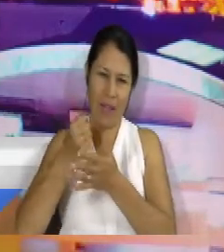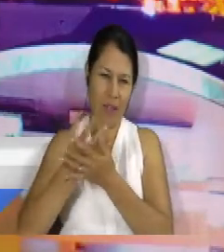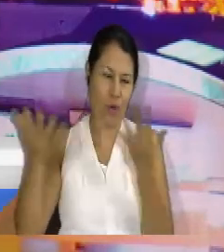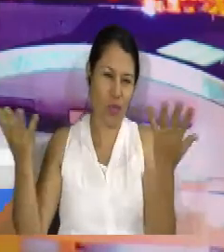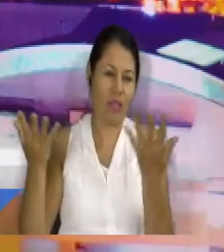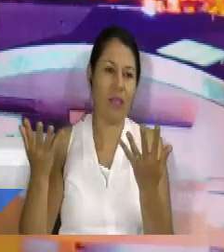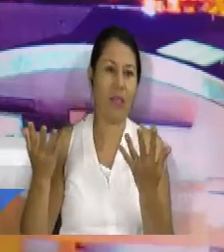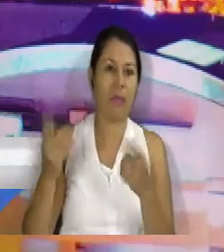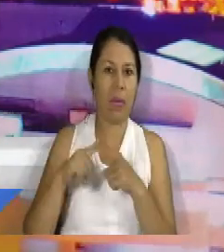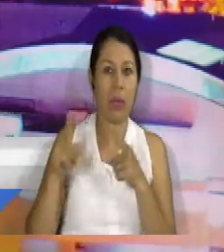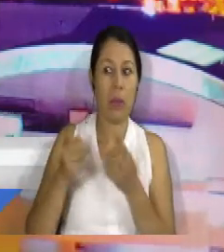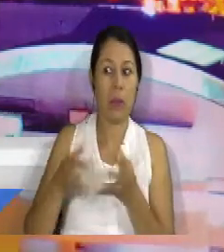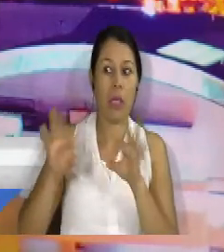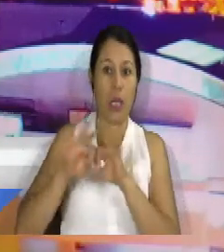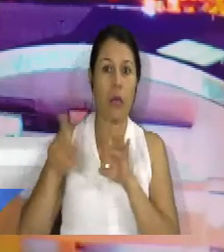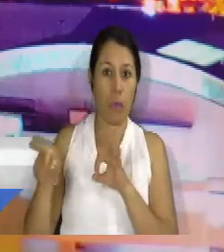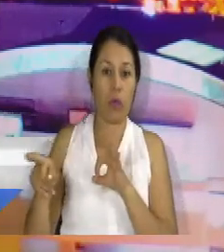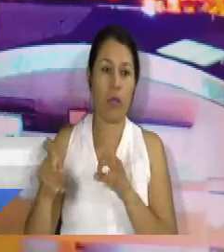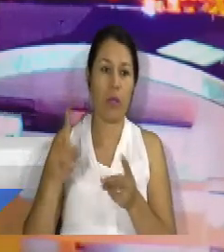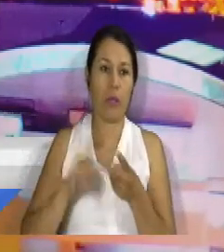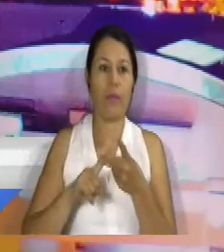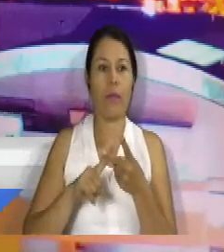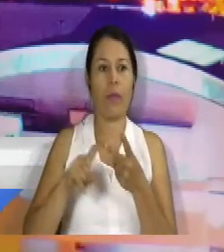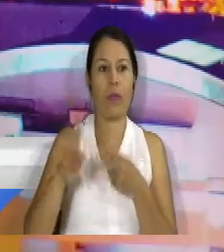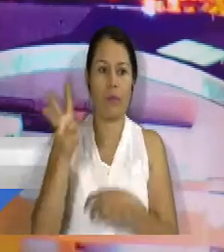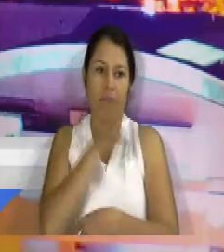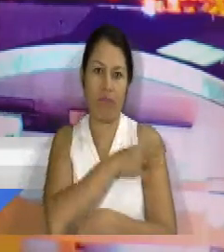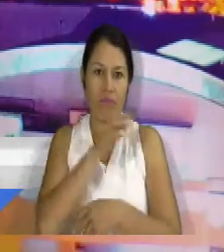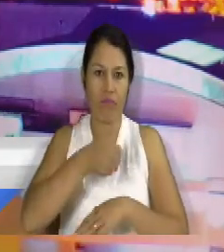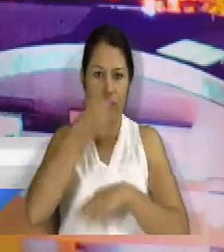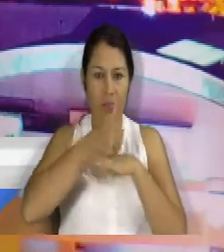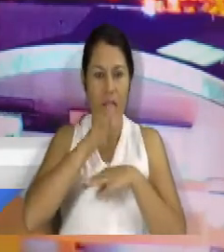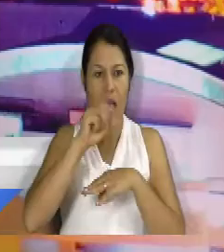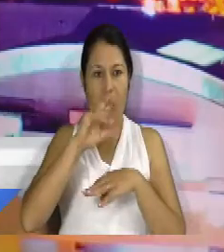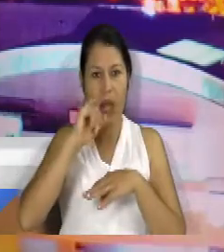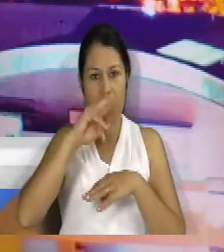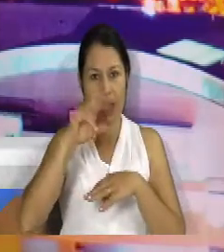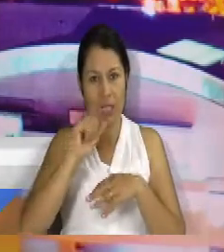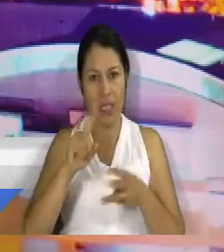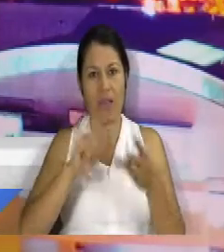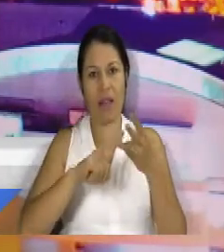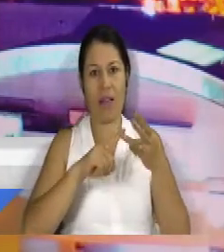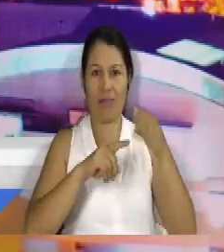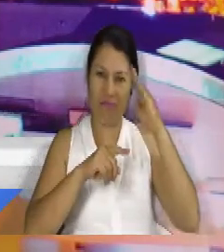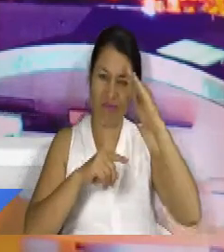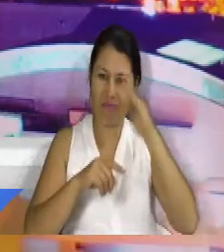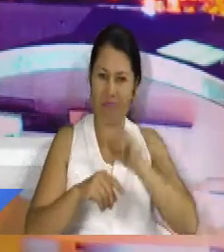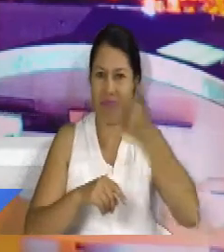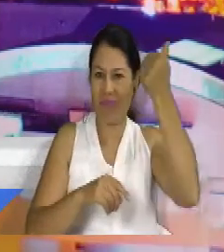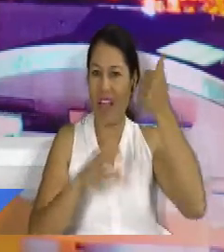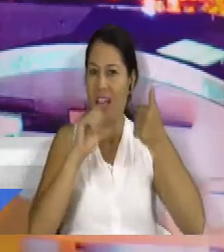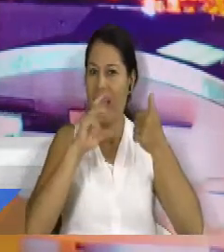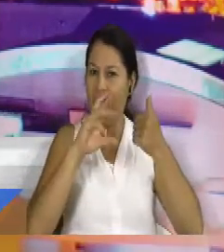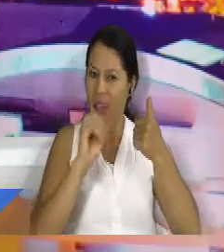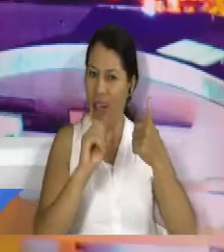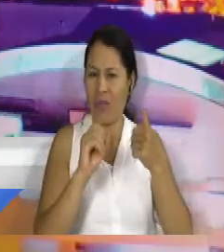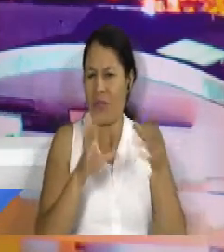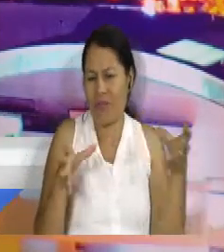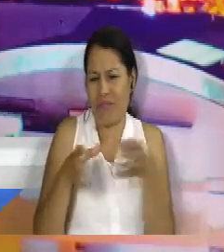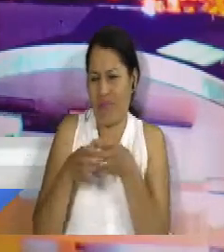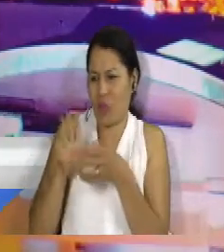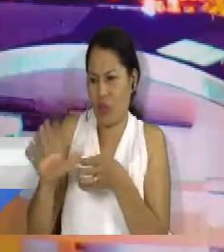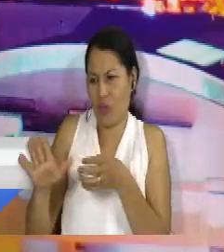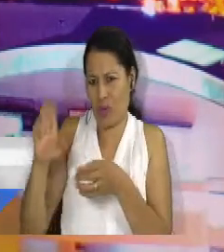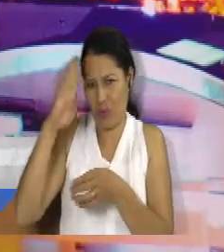reconciliación allí, el sargento Ariza, el cabo Caro, que es el cónsul de Derechos Humanos, y bueno, en general la Guardia jugaron un papel preponderante frente